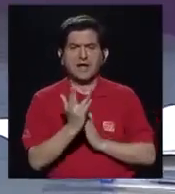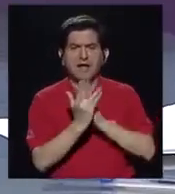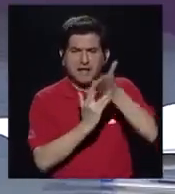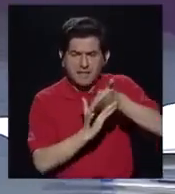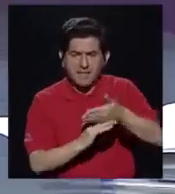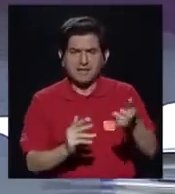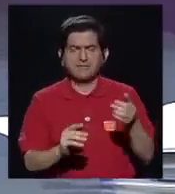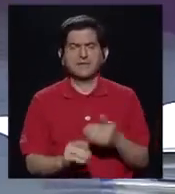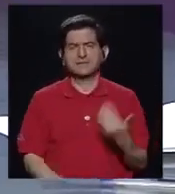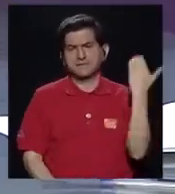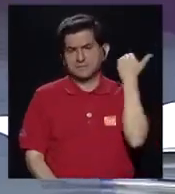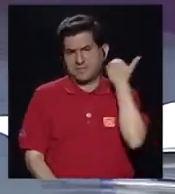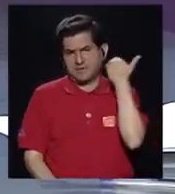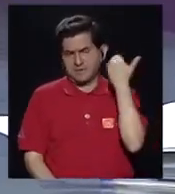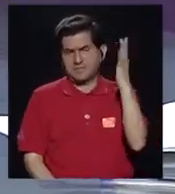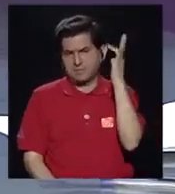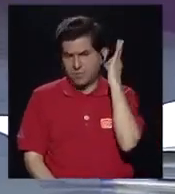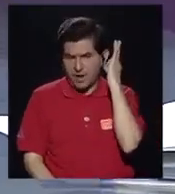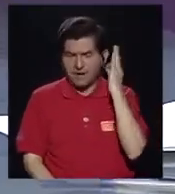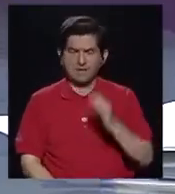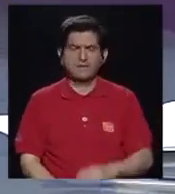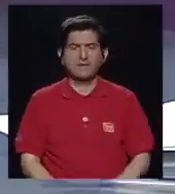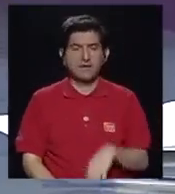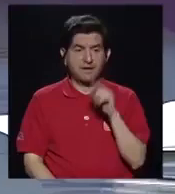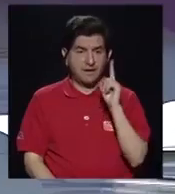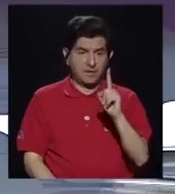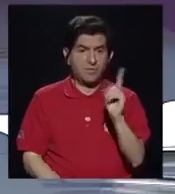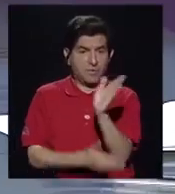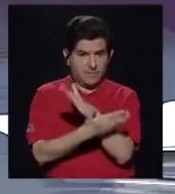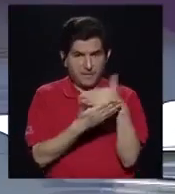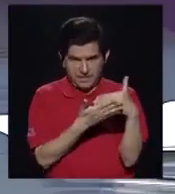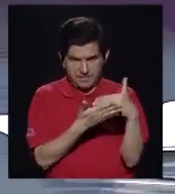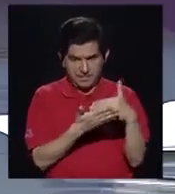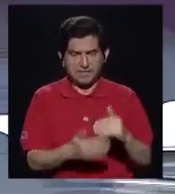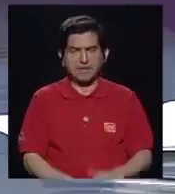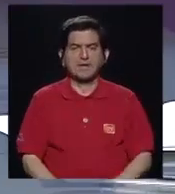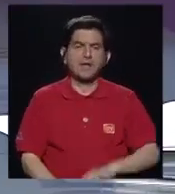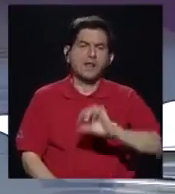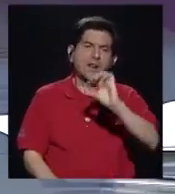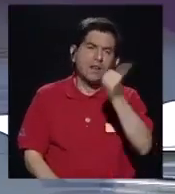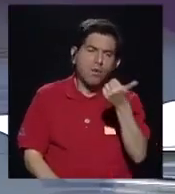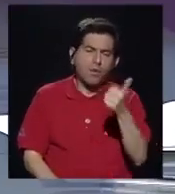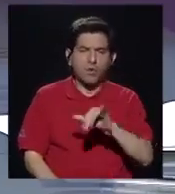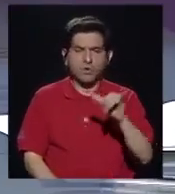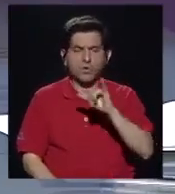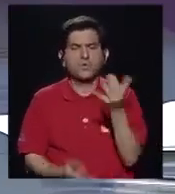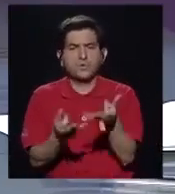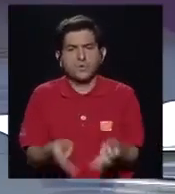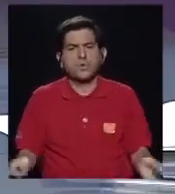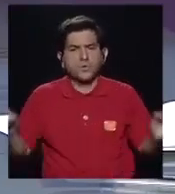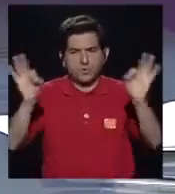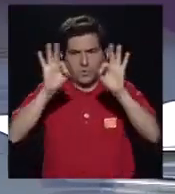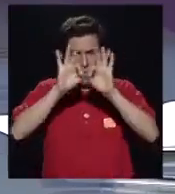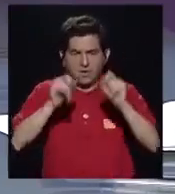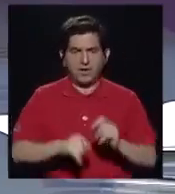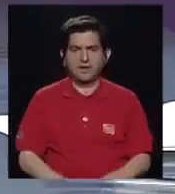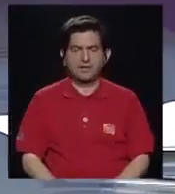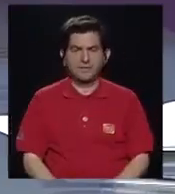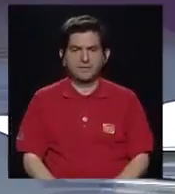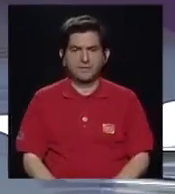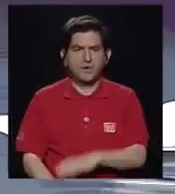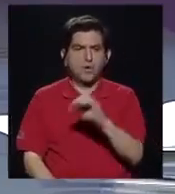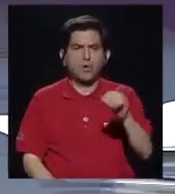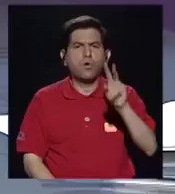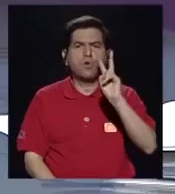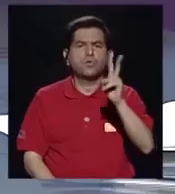de la mujer Eso es un lado pero el otro lado también muy importante dos lados